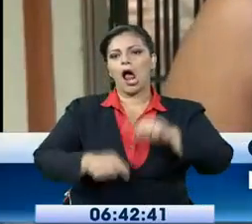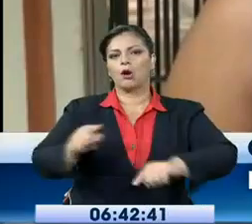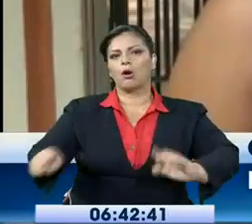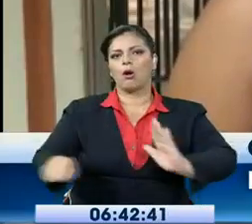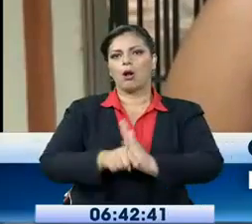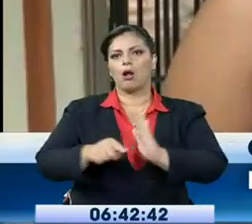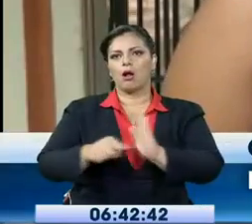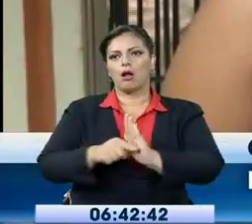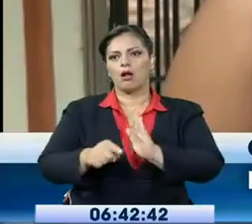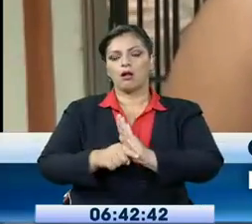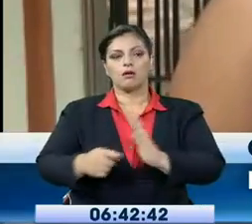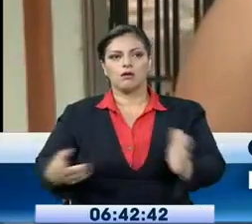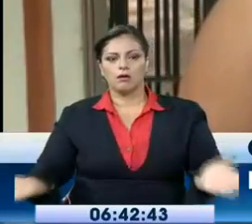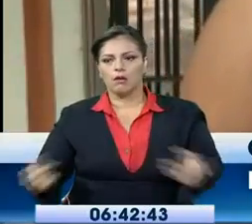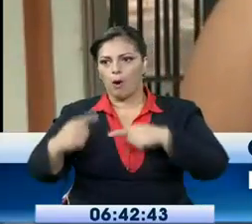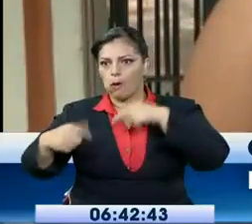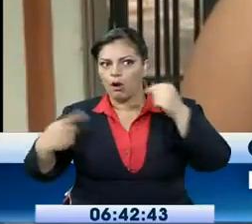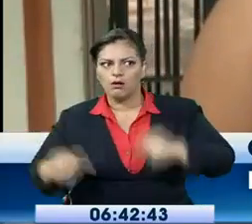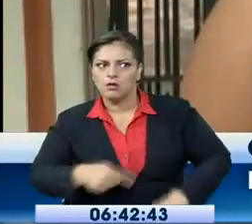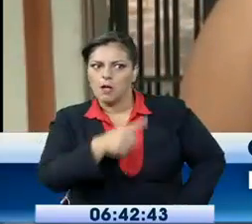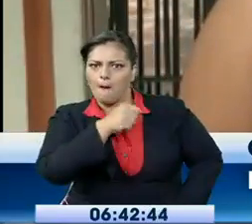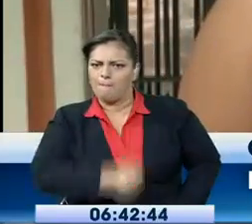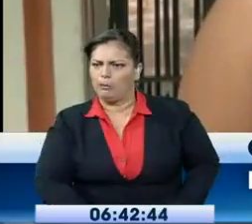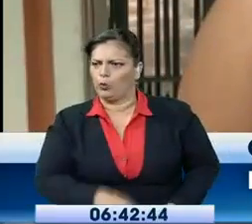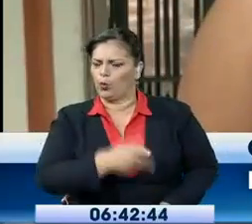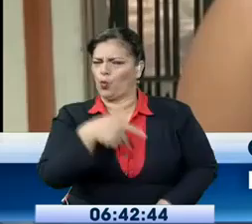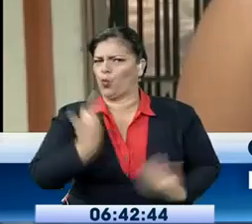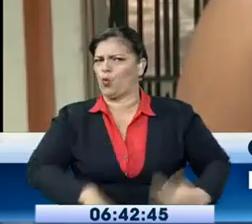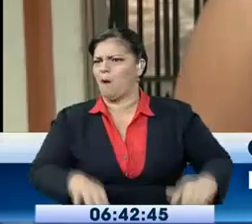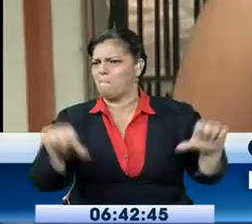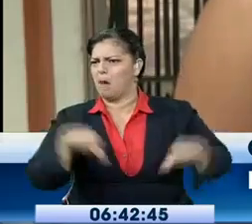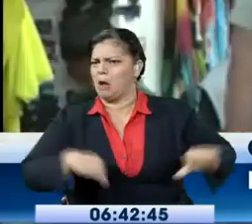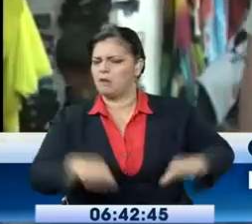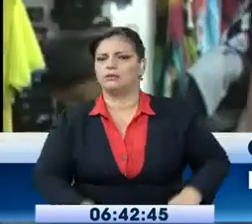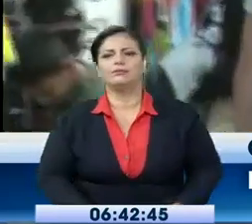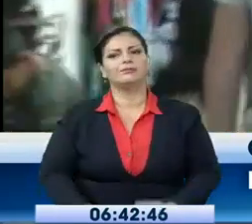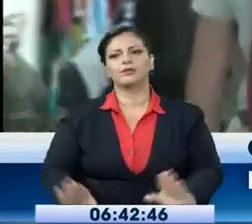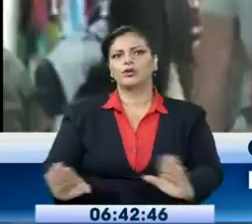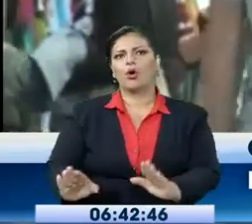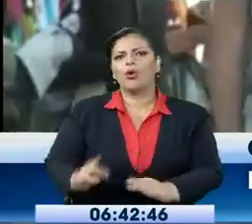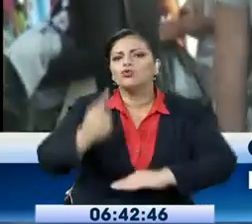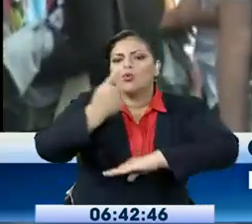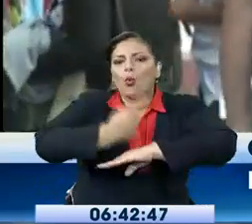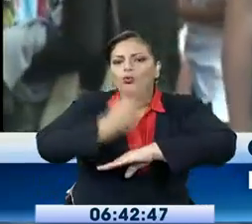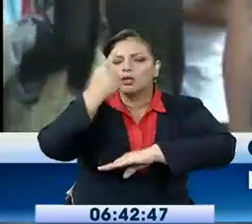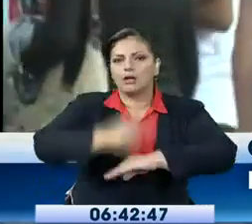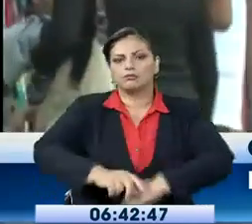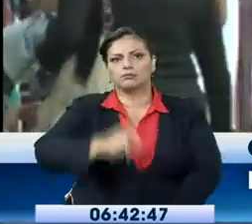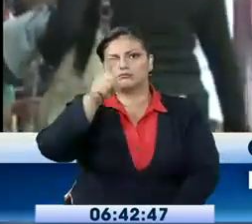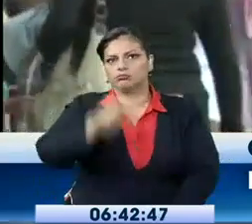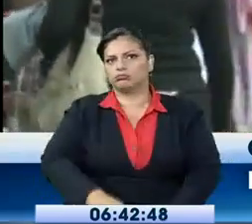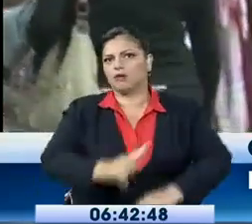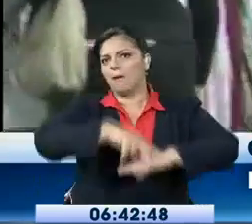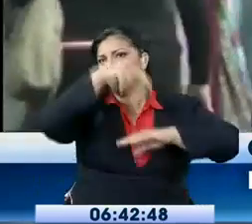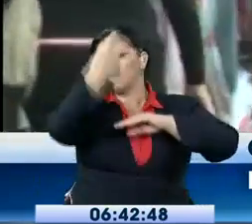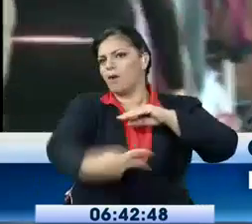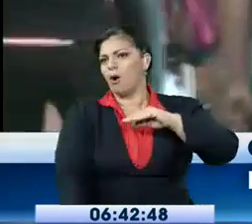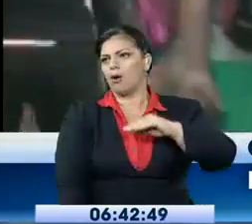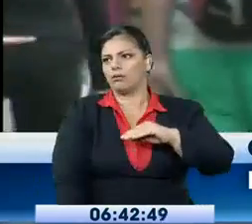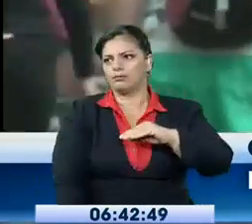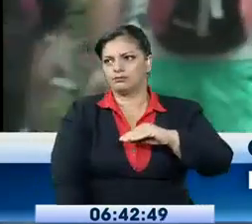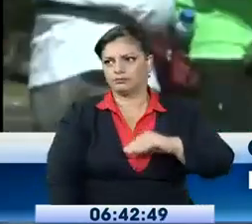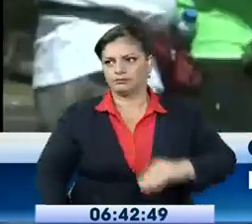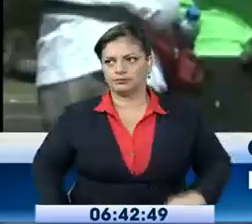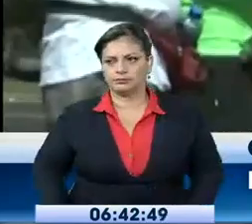el destino por un incidente que aislado. Baños recibió el año anterior 421.000